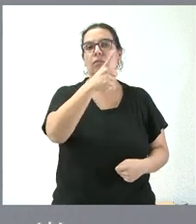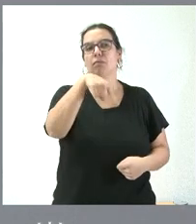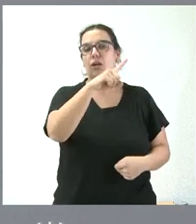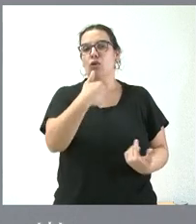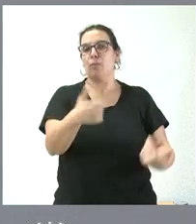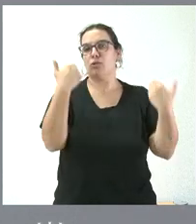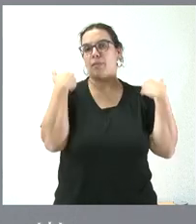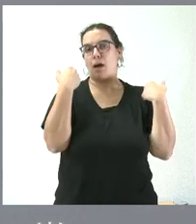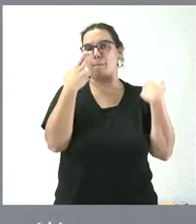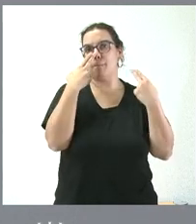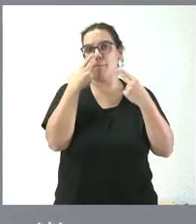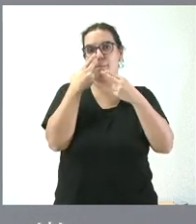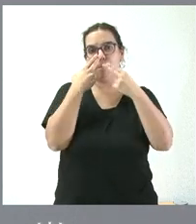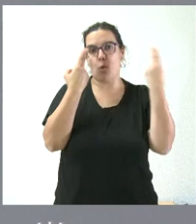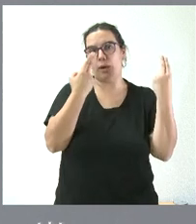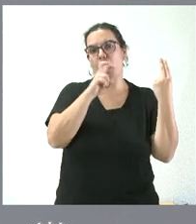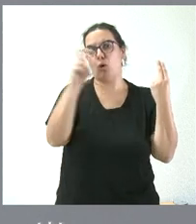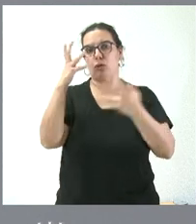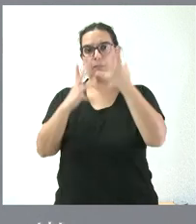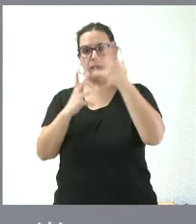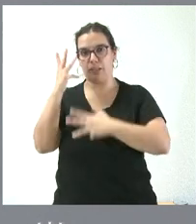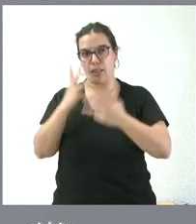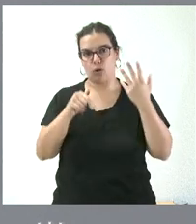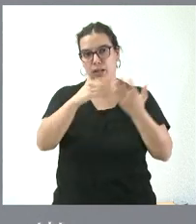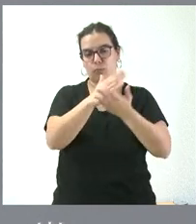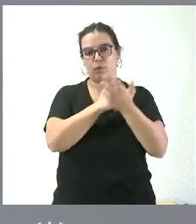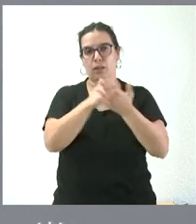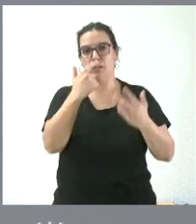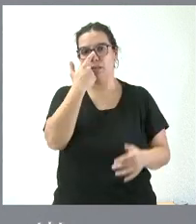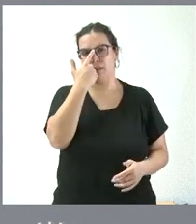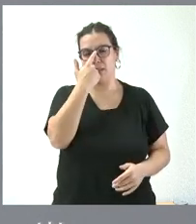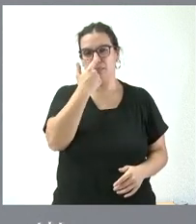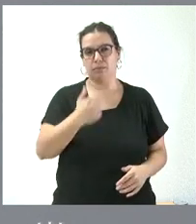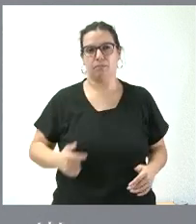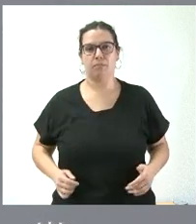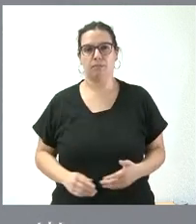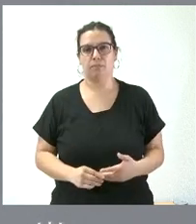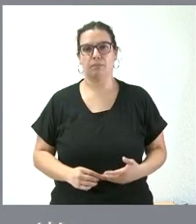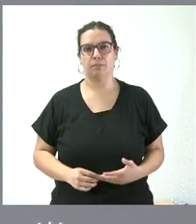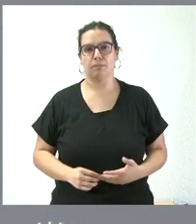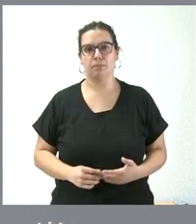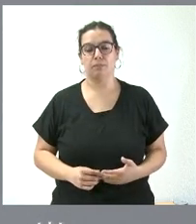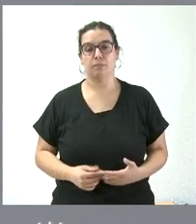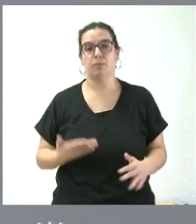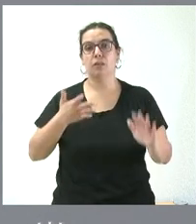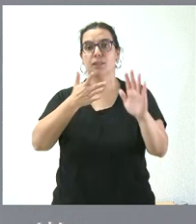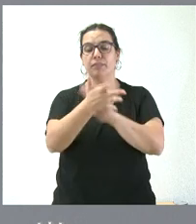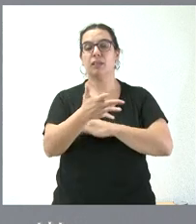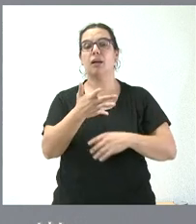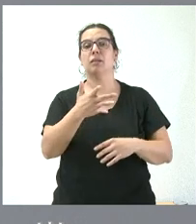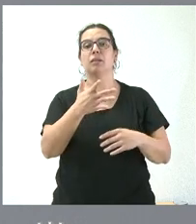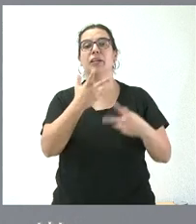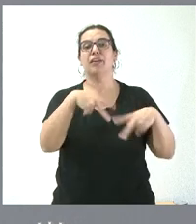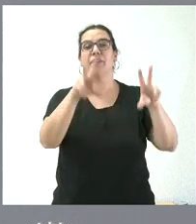e otra administración de nuestra comunidad Autónoma se produce de esta forma el cese de Don